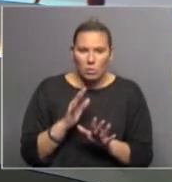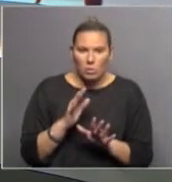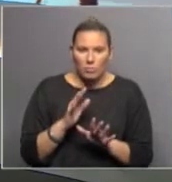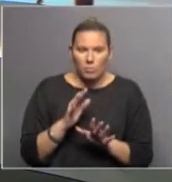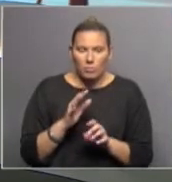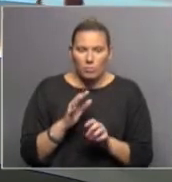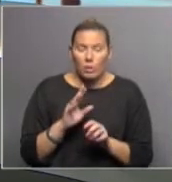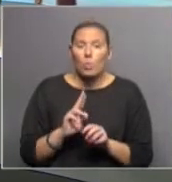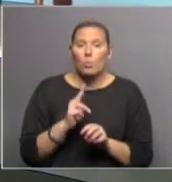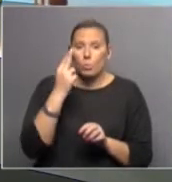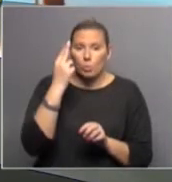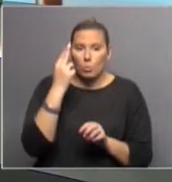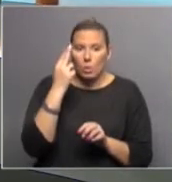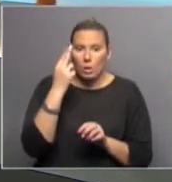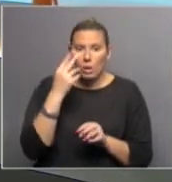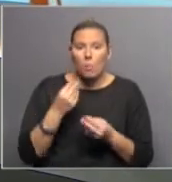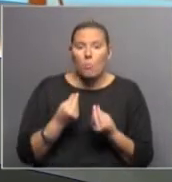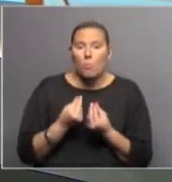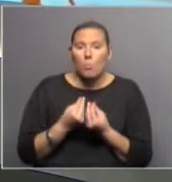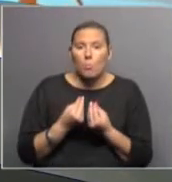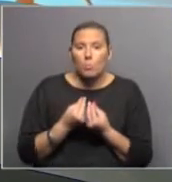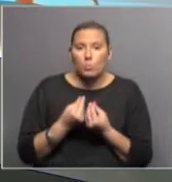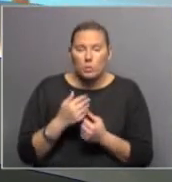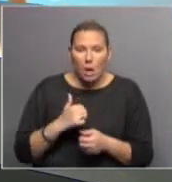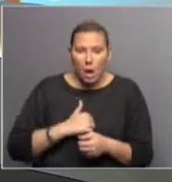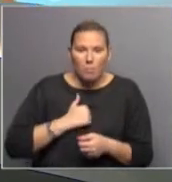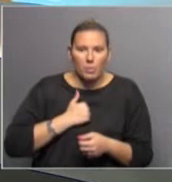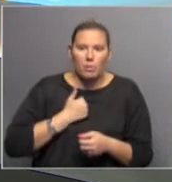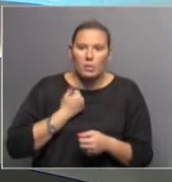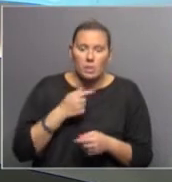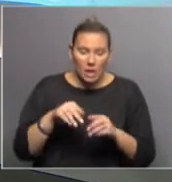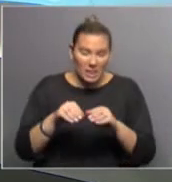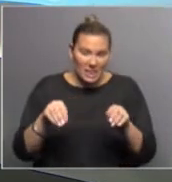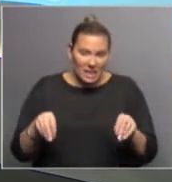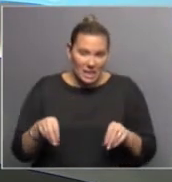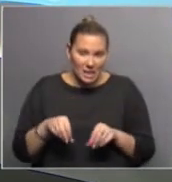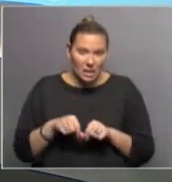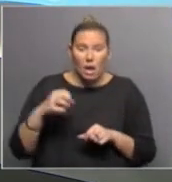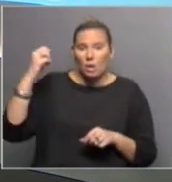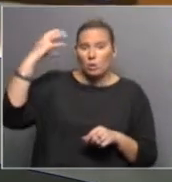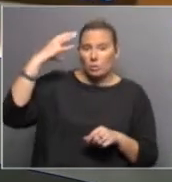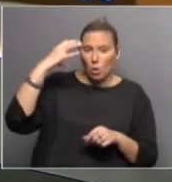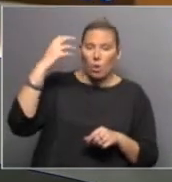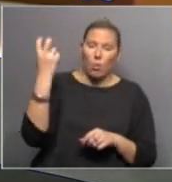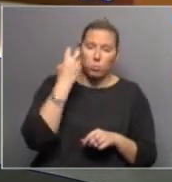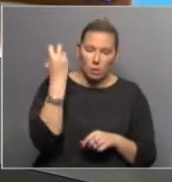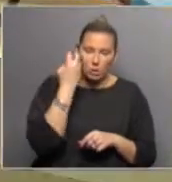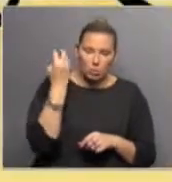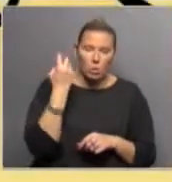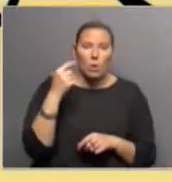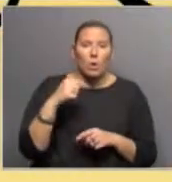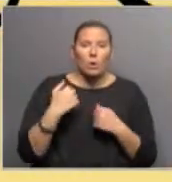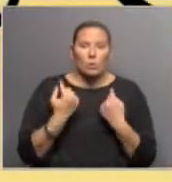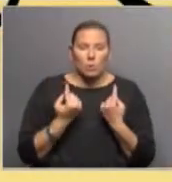Exactamente, exactamente. El Uruguay tiene mucho potencial todavía para aprovechar en tierra, digamos, tanto solar como eólica. O sea, hemos instalado